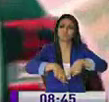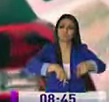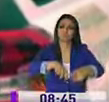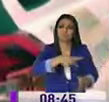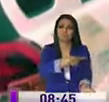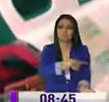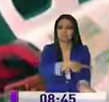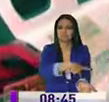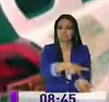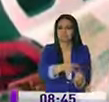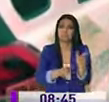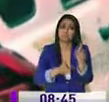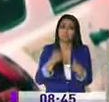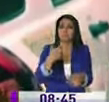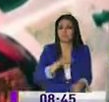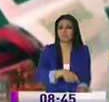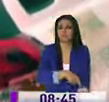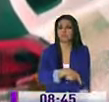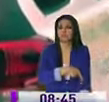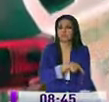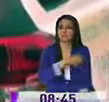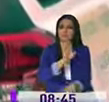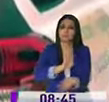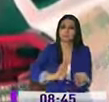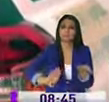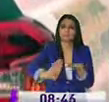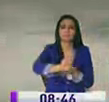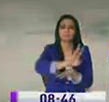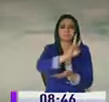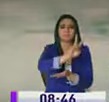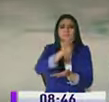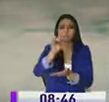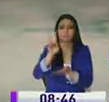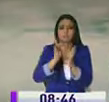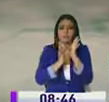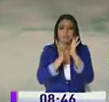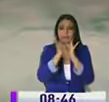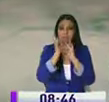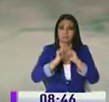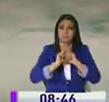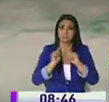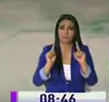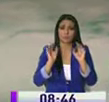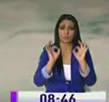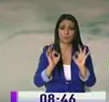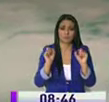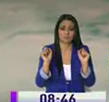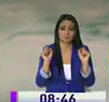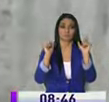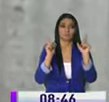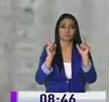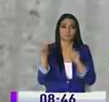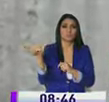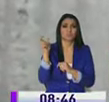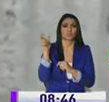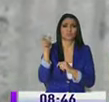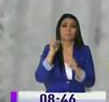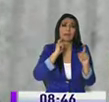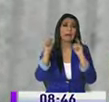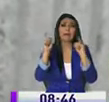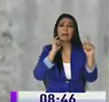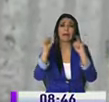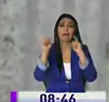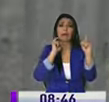resulta familiar para los habitantes de la cooperativa 22 de abril sin embargo saltaron de sus camas al escuchar unos gritos